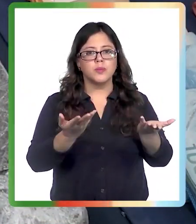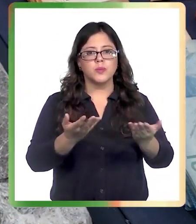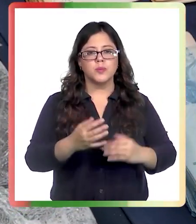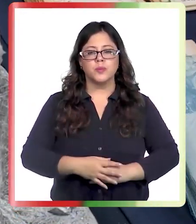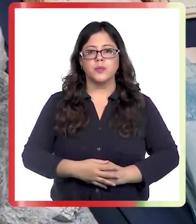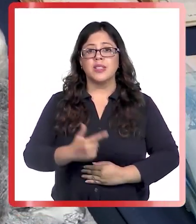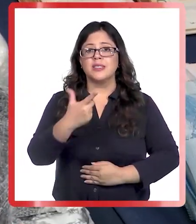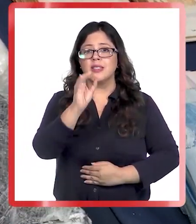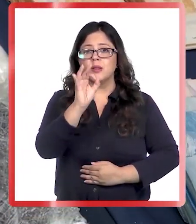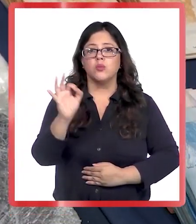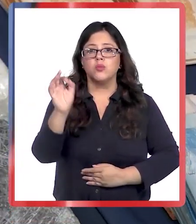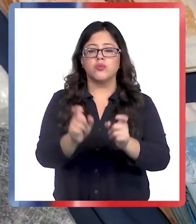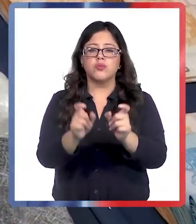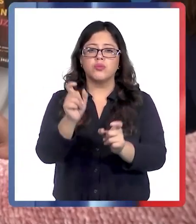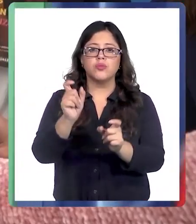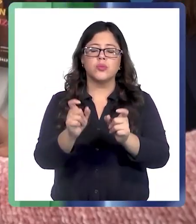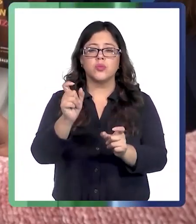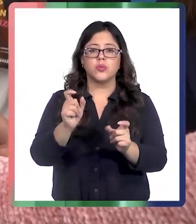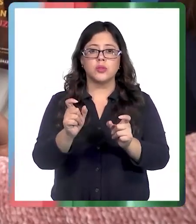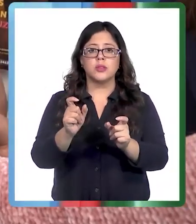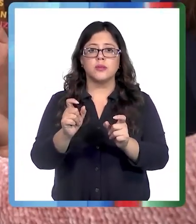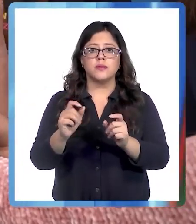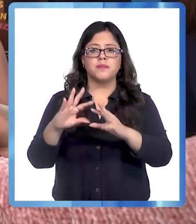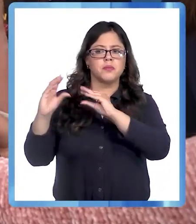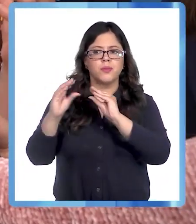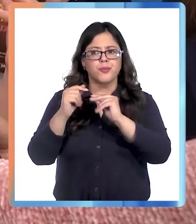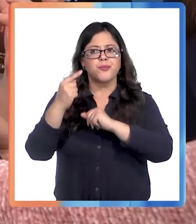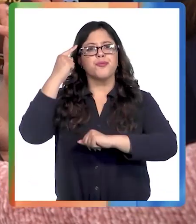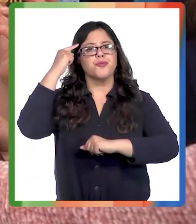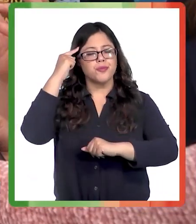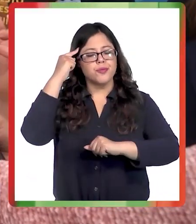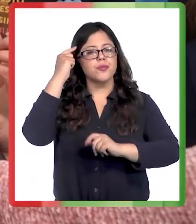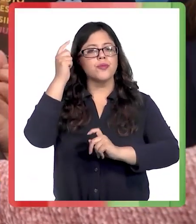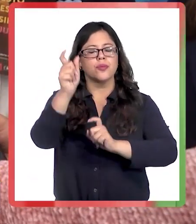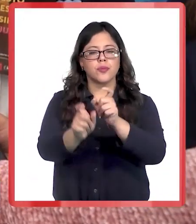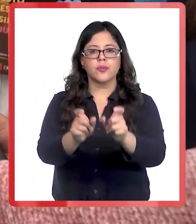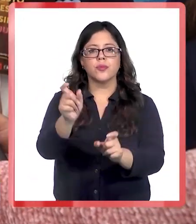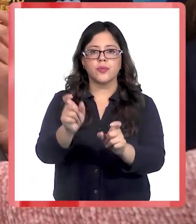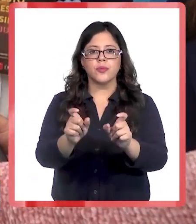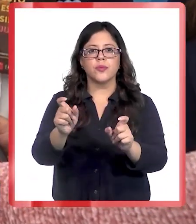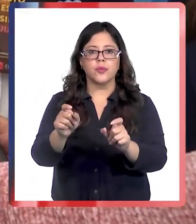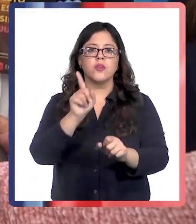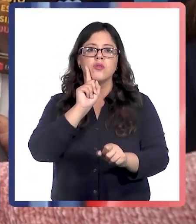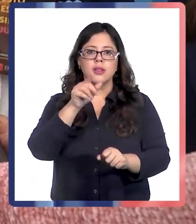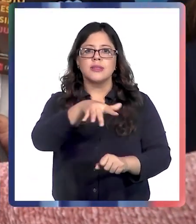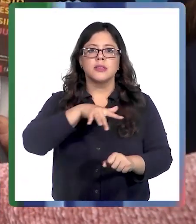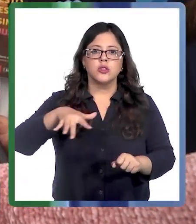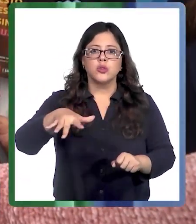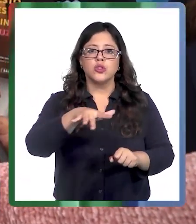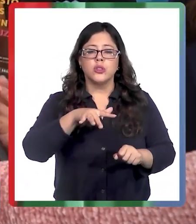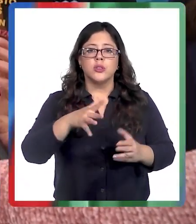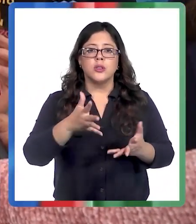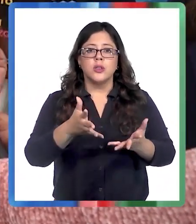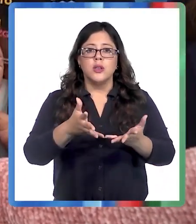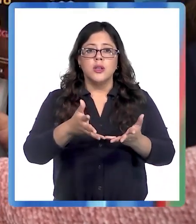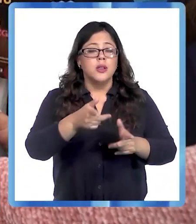problemático. El 70% de las personas, cuando hablamos y pensamos en personas que presentan situaciones de